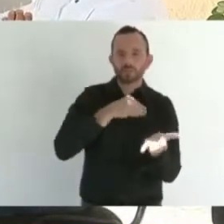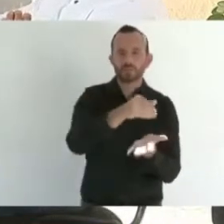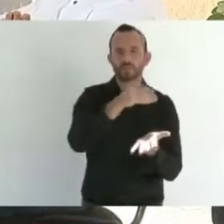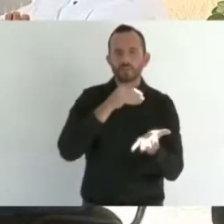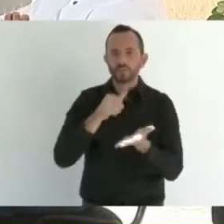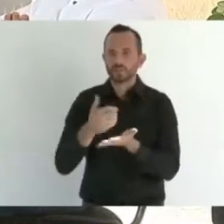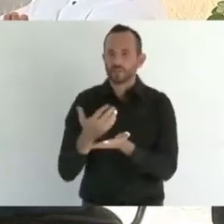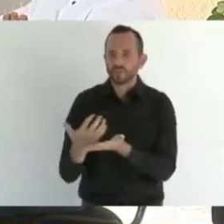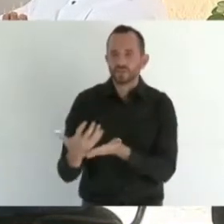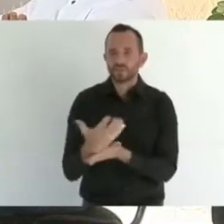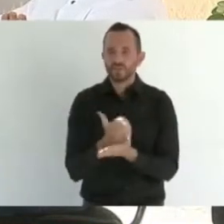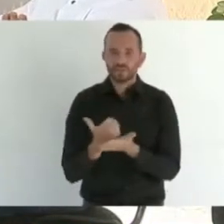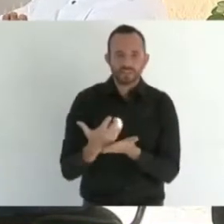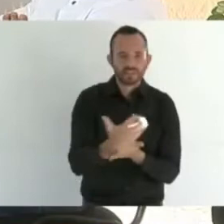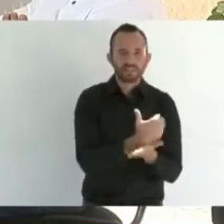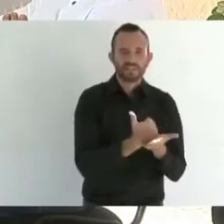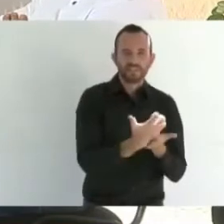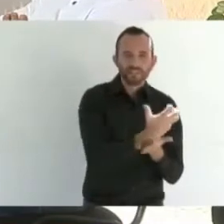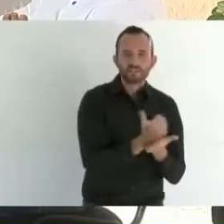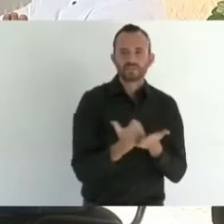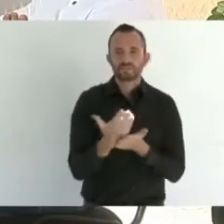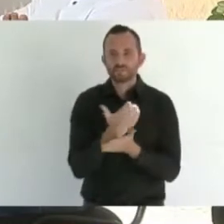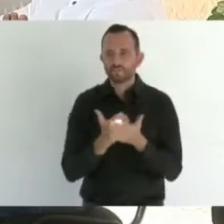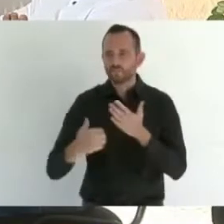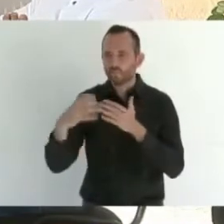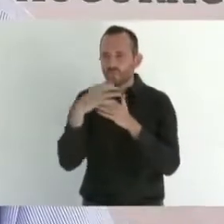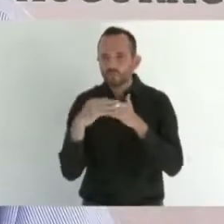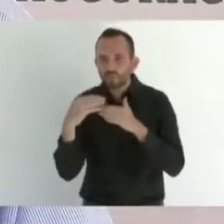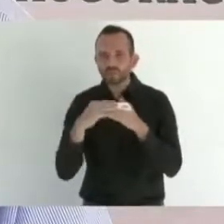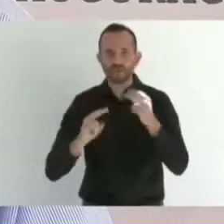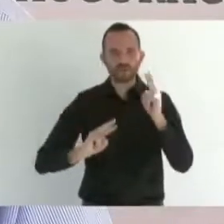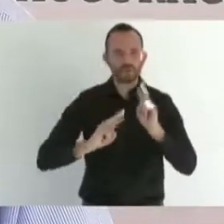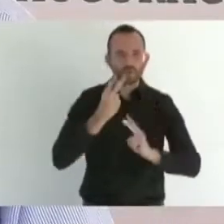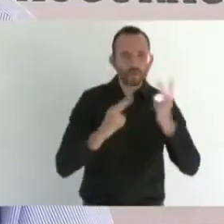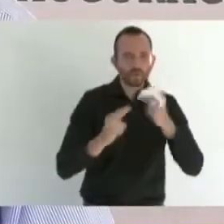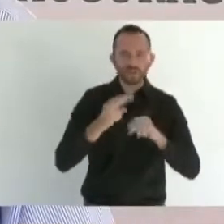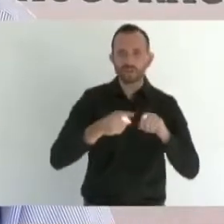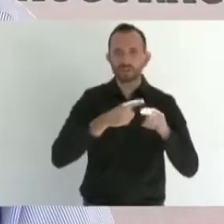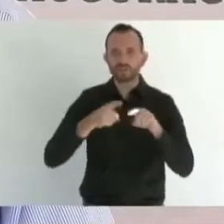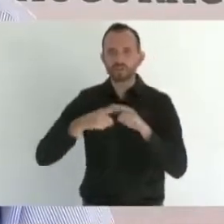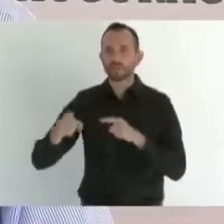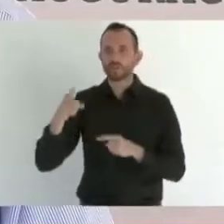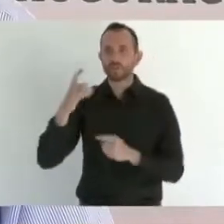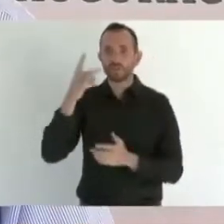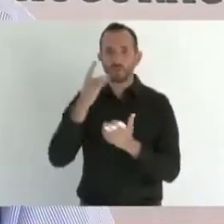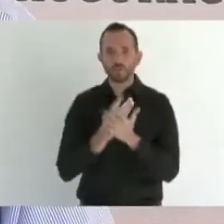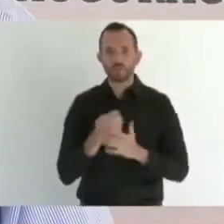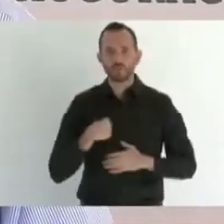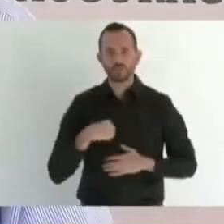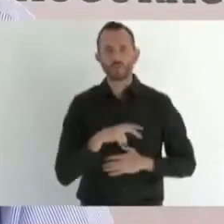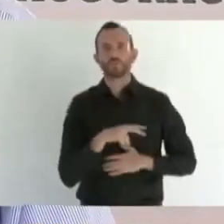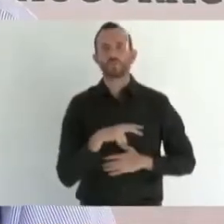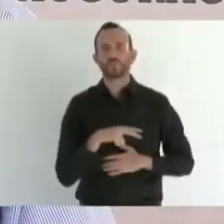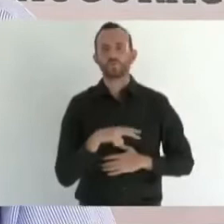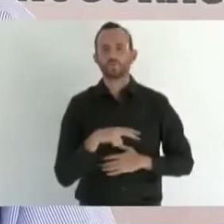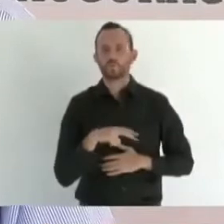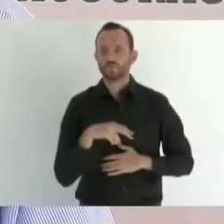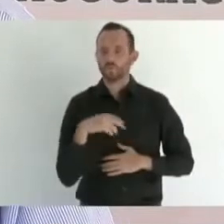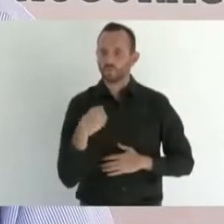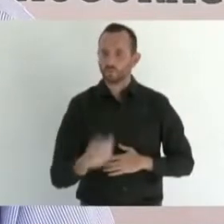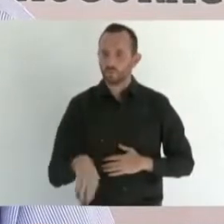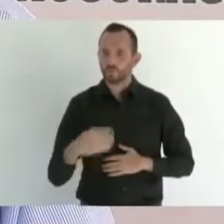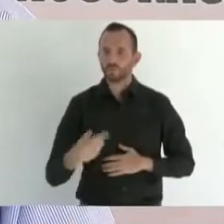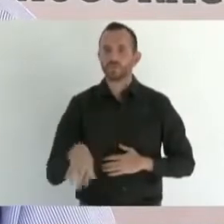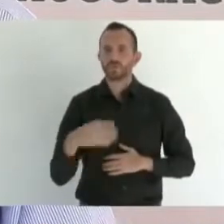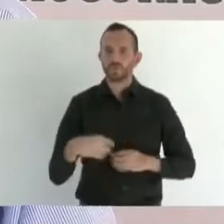cosechas eso es único es ejemplar es extraordinario y ojalá